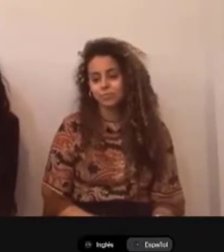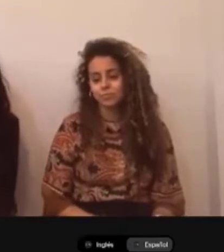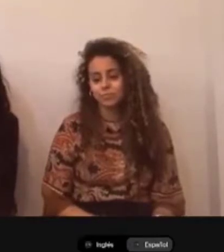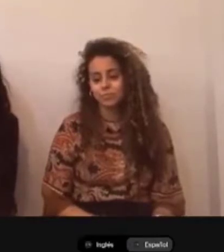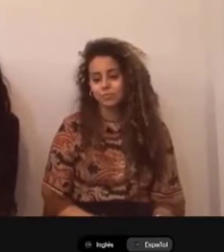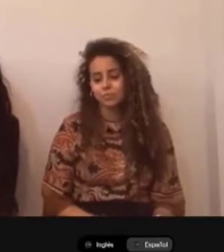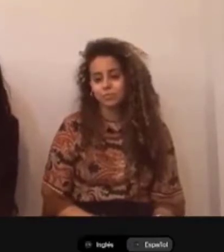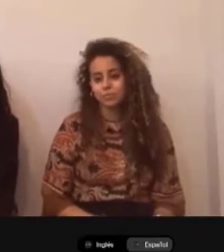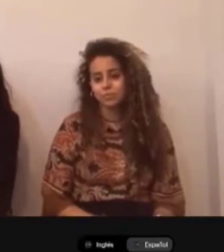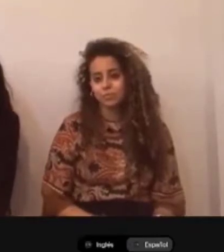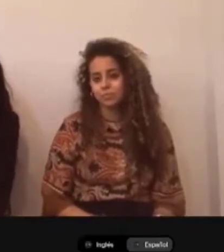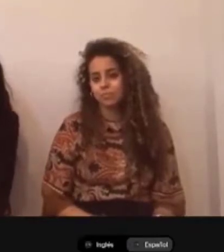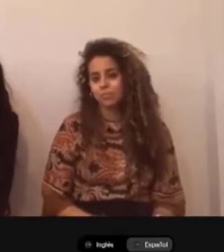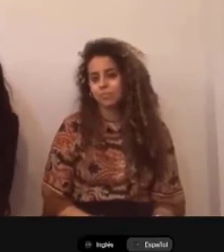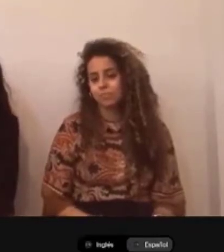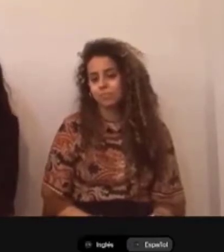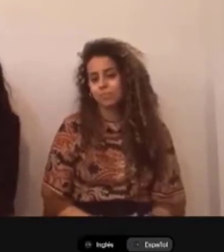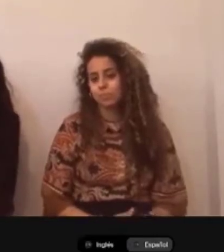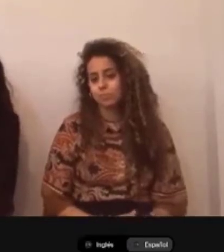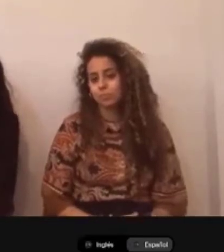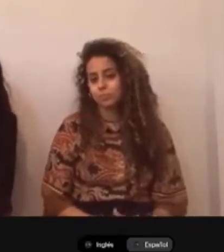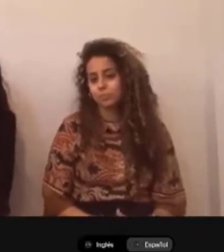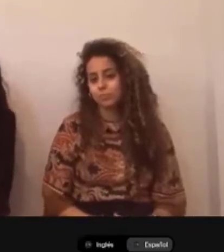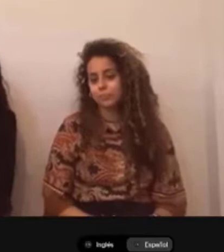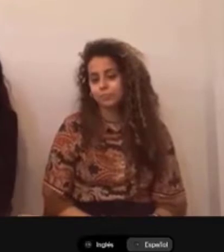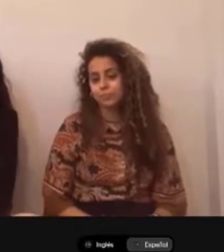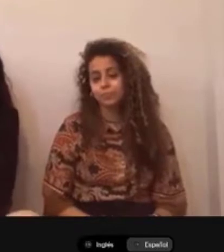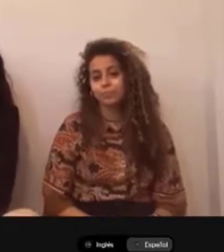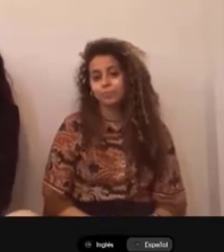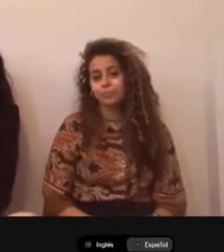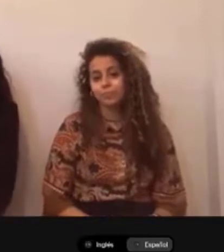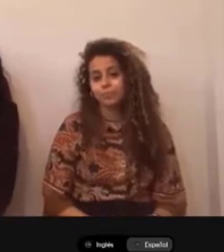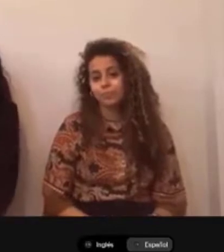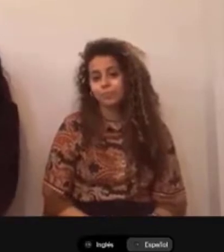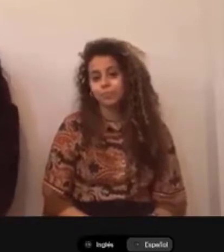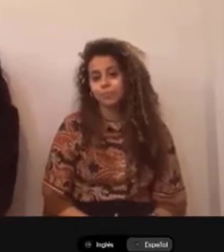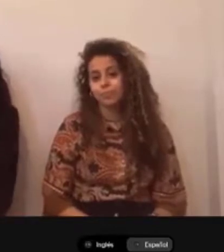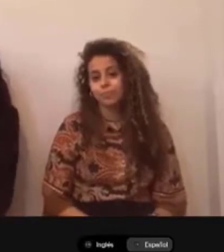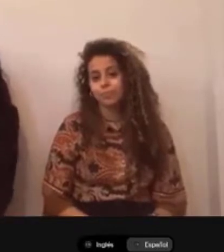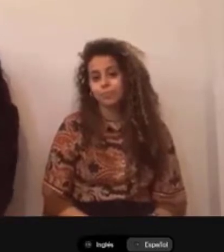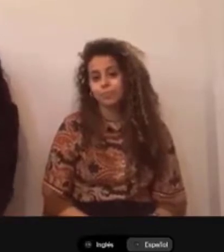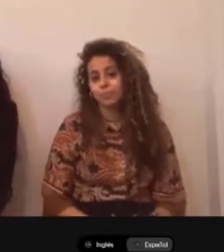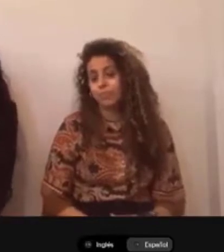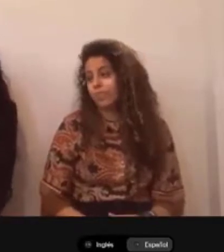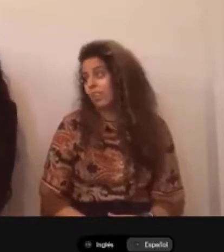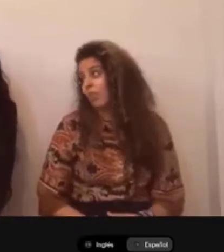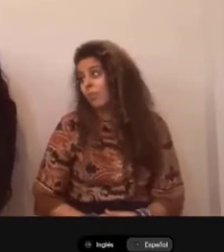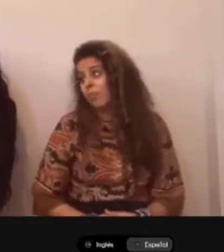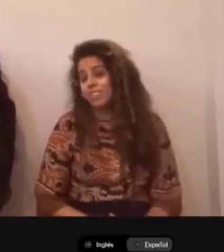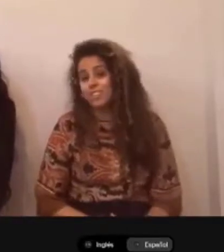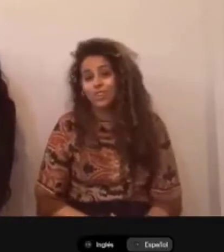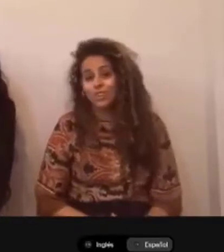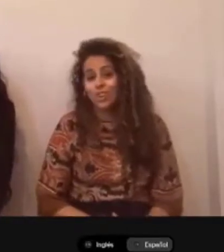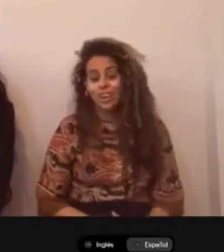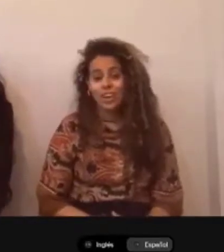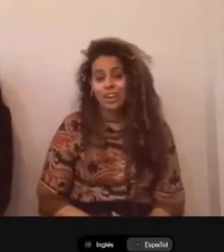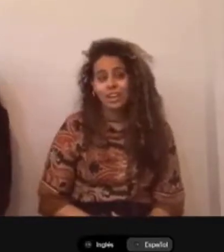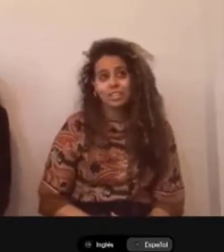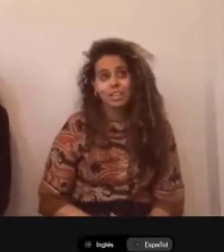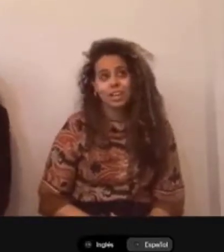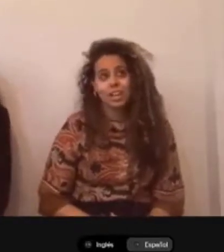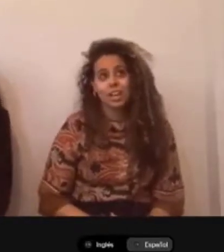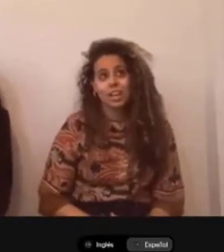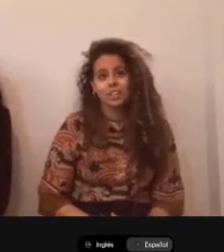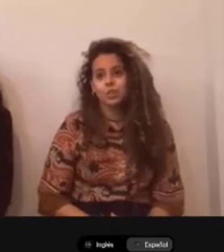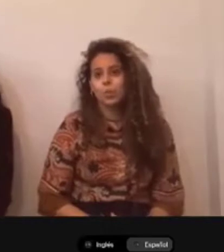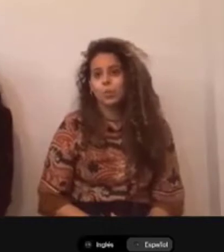ámbitos, integrarme realmente en la terapia ocupacional y como has dicho,